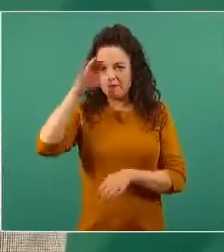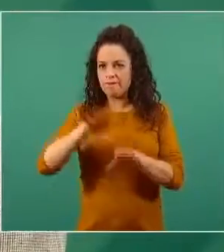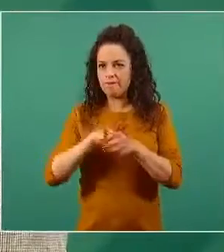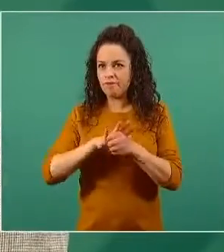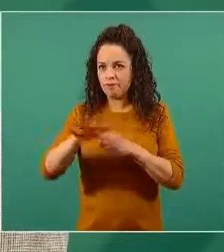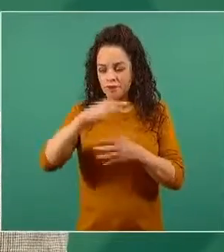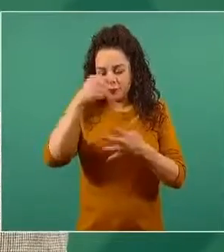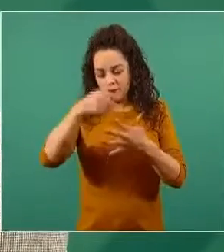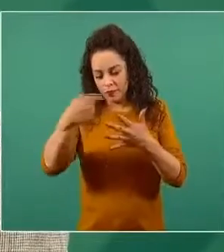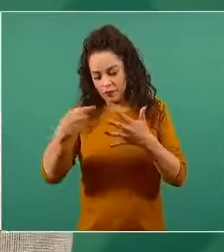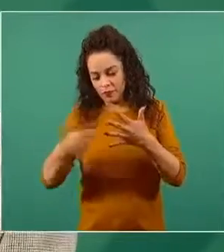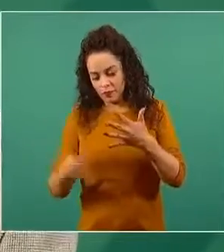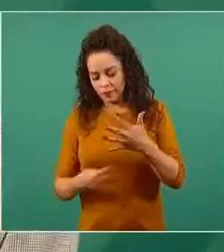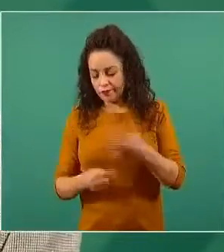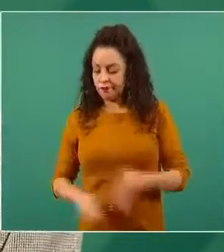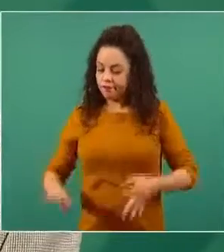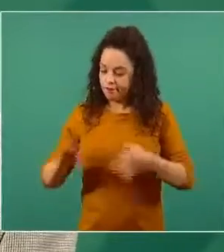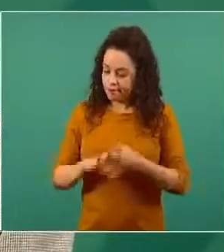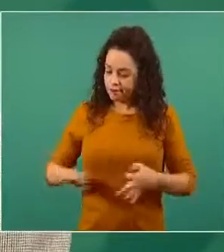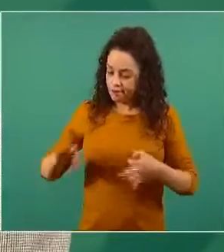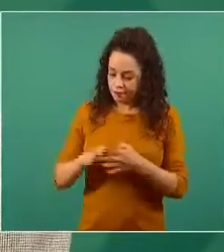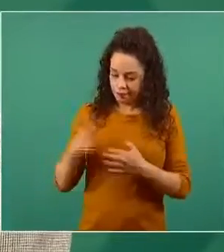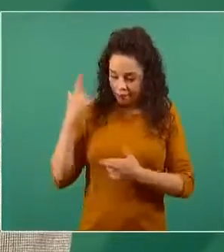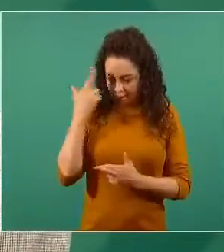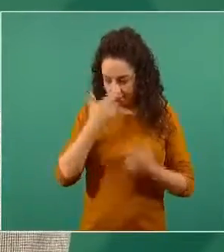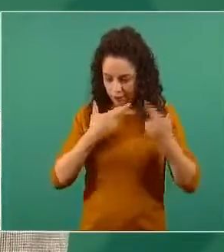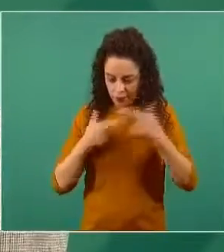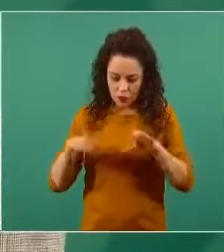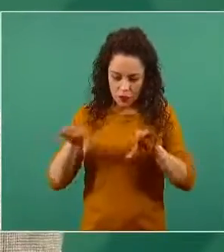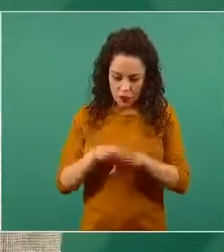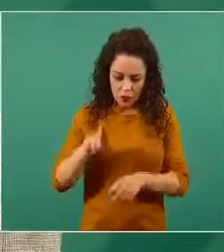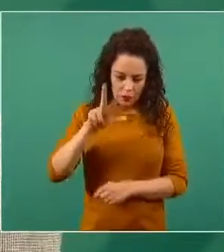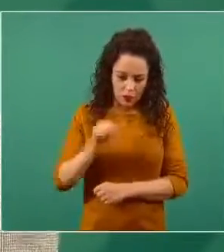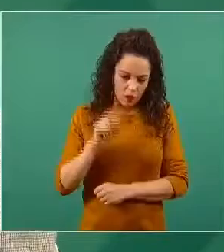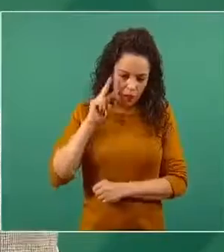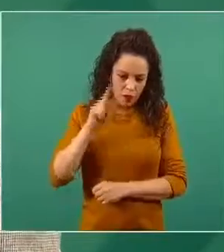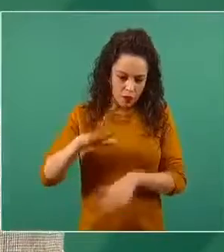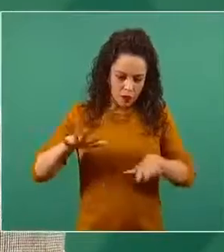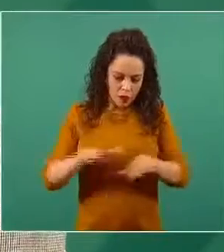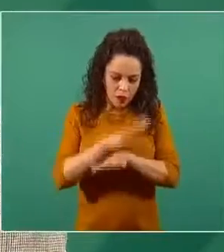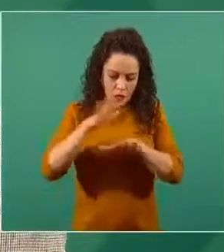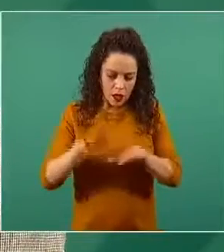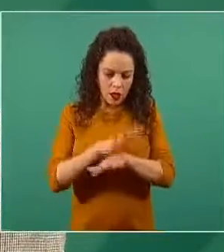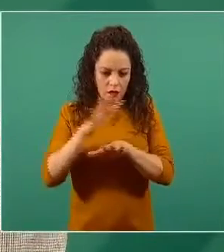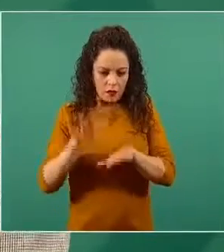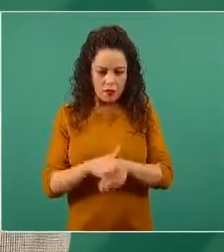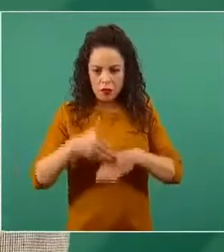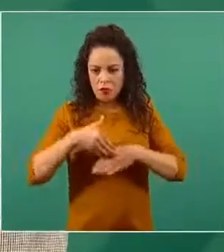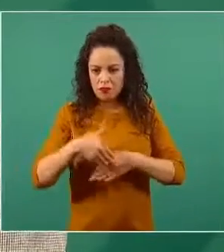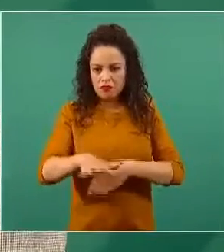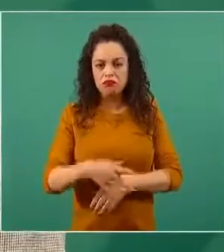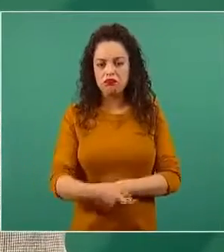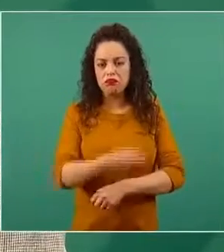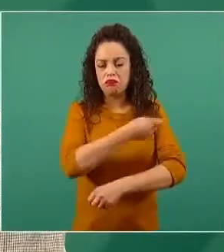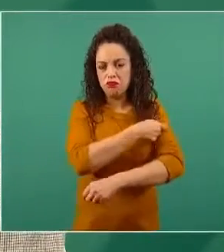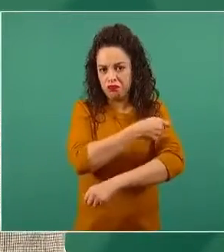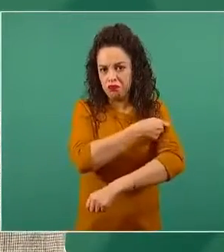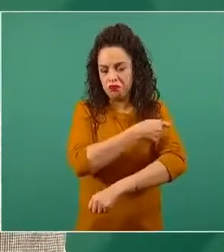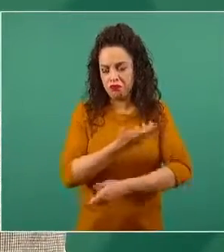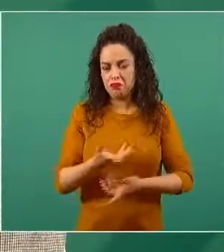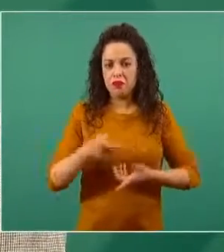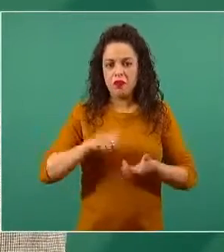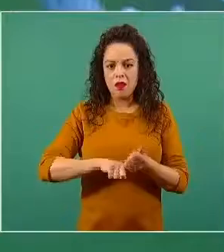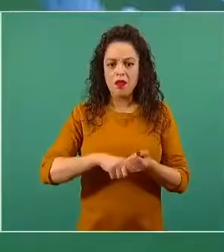revisado periódicamente conforme la situación epidémica va cambiando en el mundo y en el propio México. Tenemos un grupo